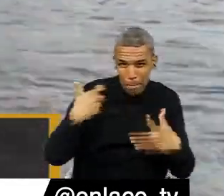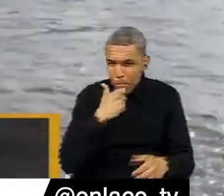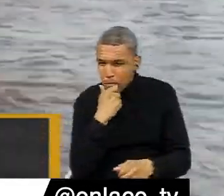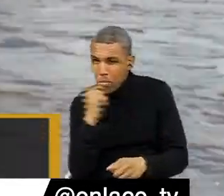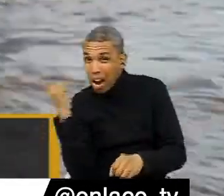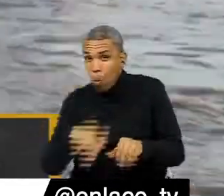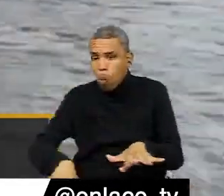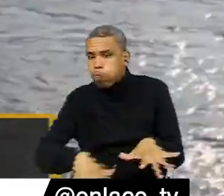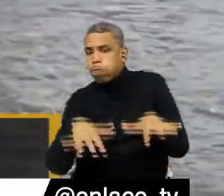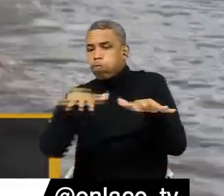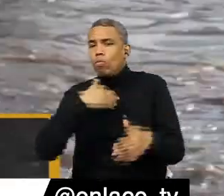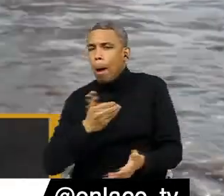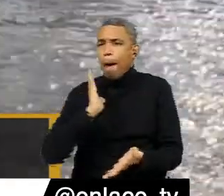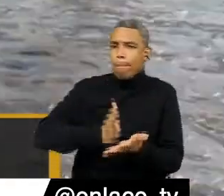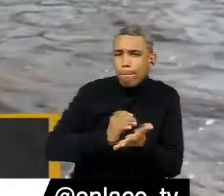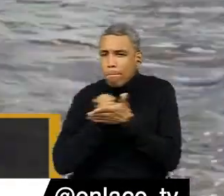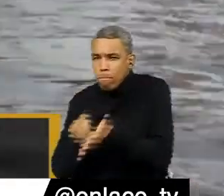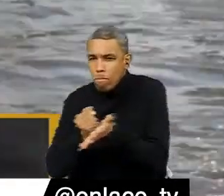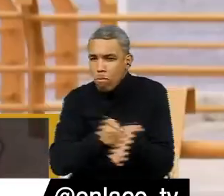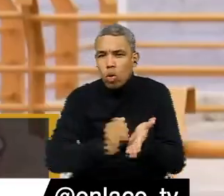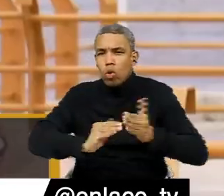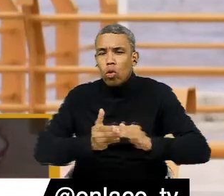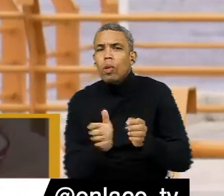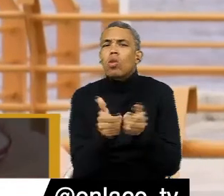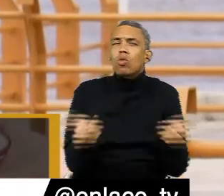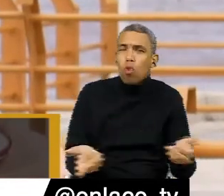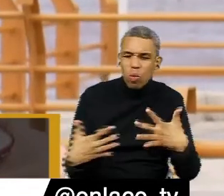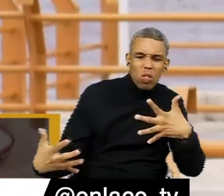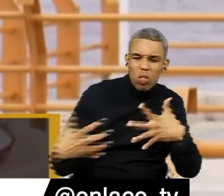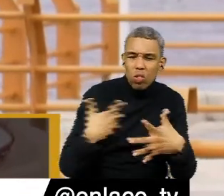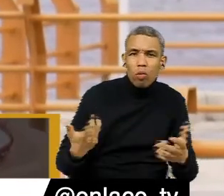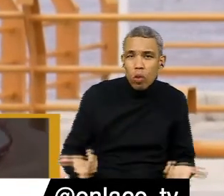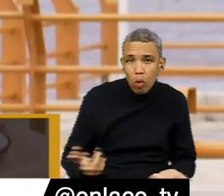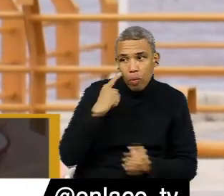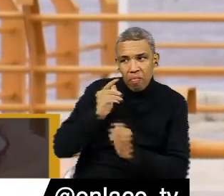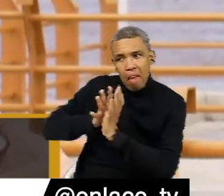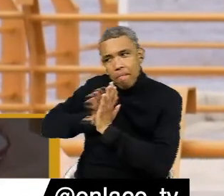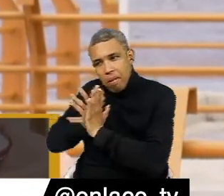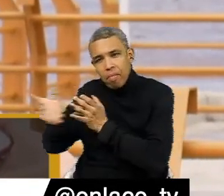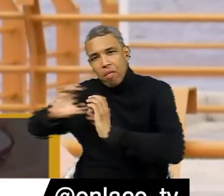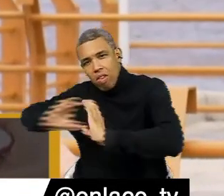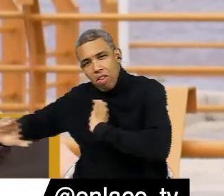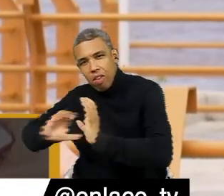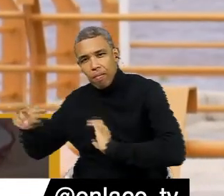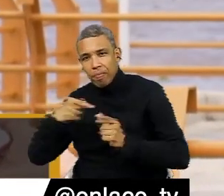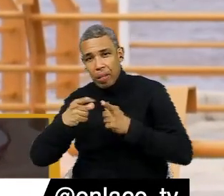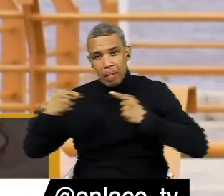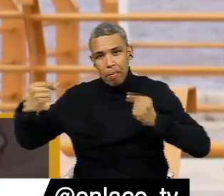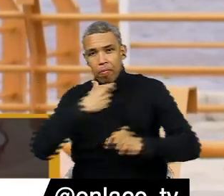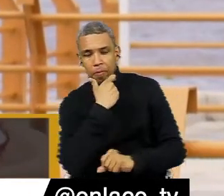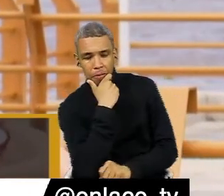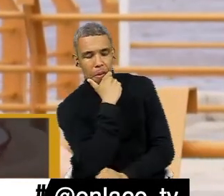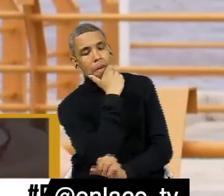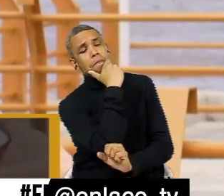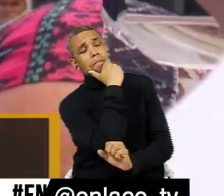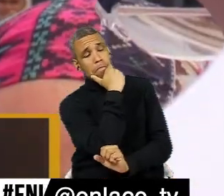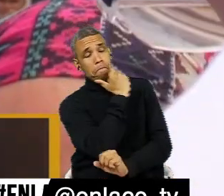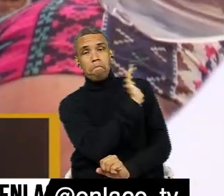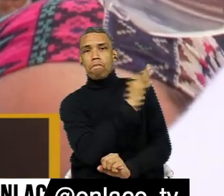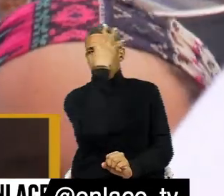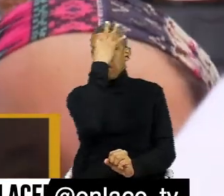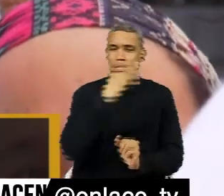de inundaciones, para ver cómo fortalecemos todos nuestros mecanismos de planeación, instrumentales de gestión y de reacción al